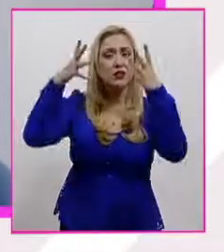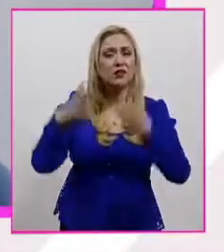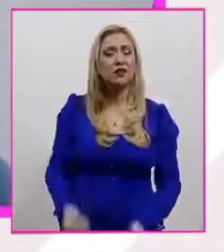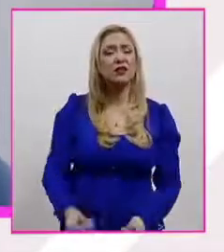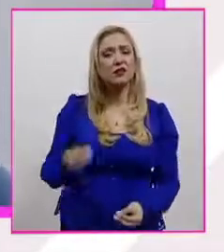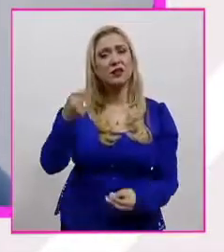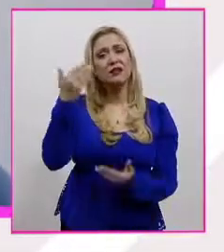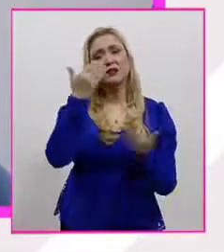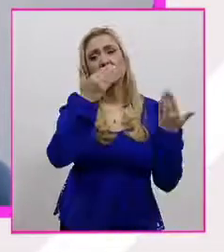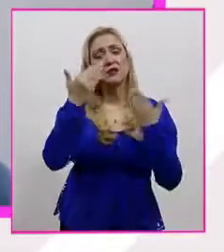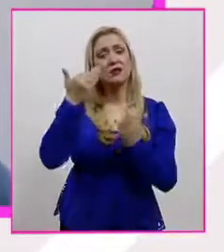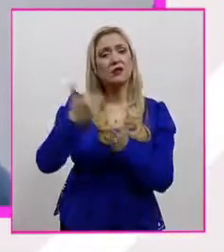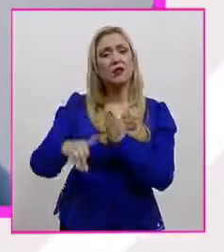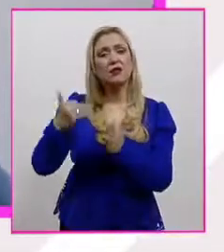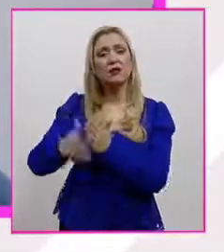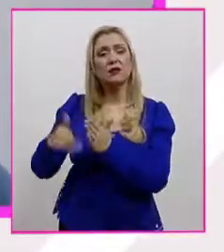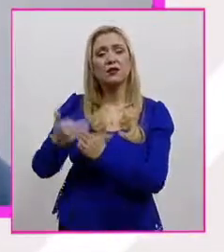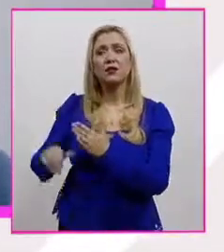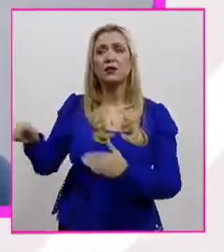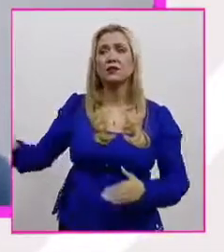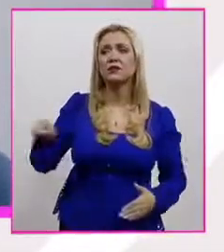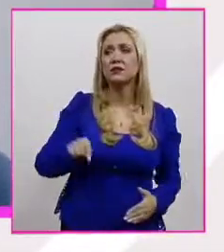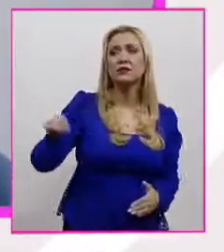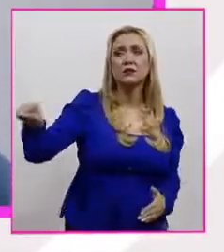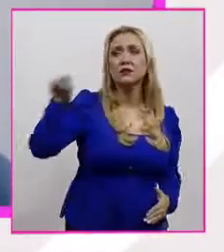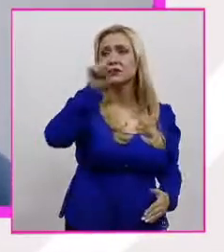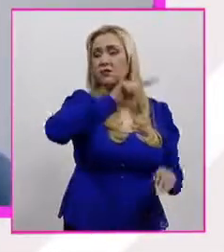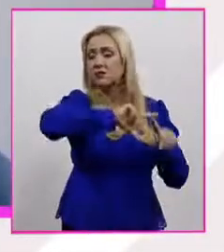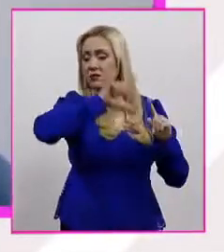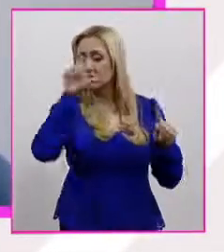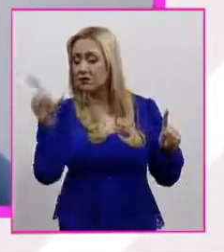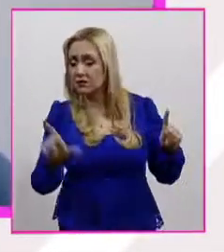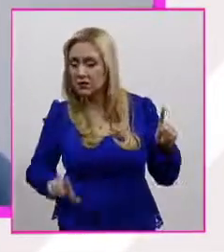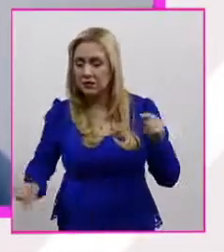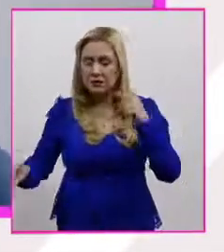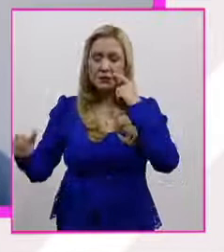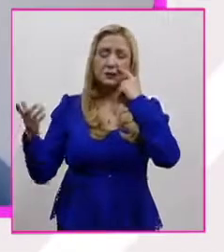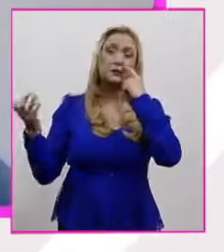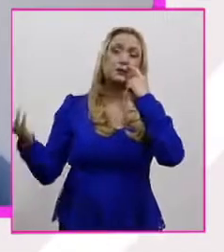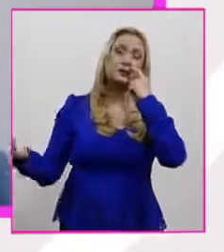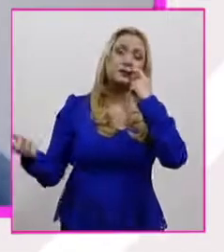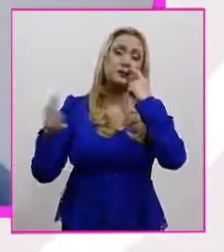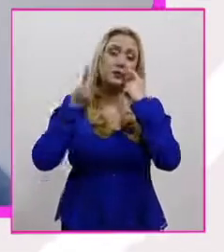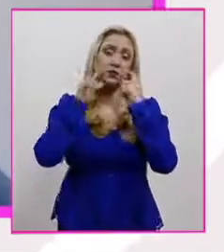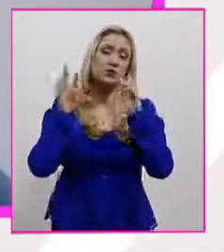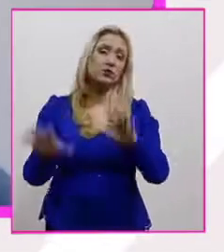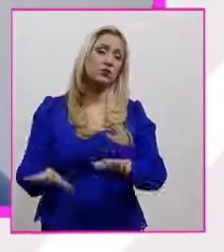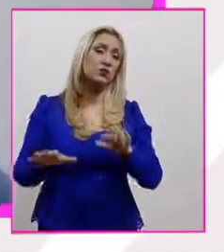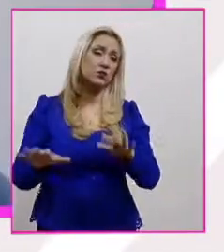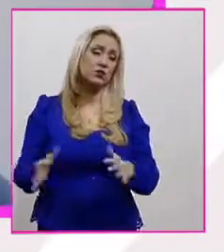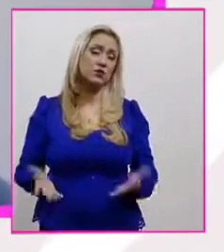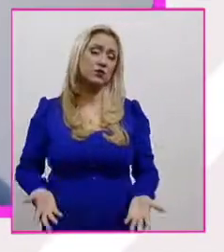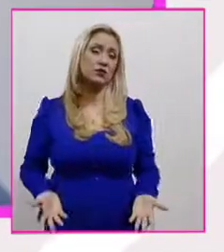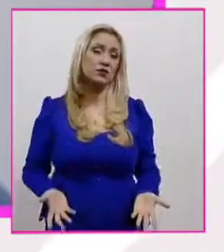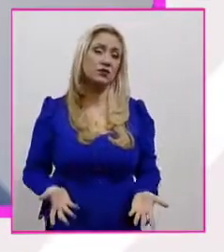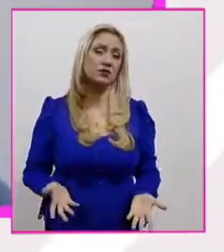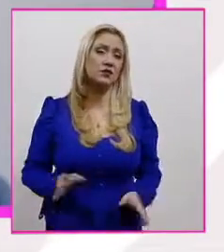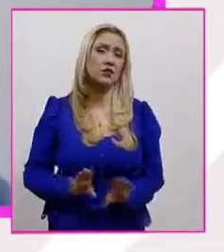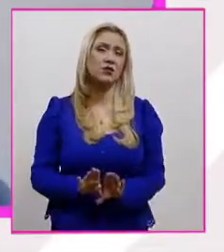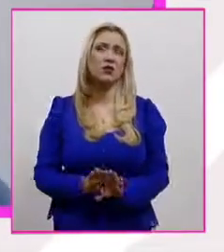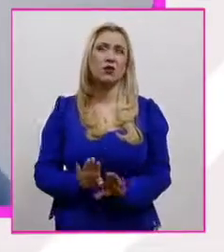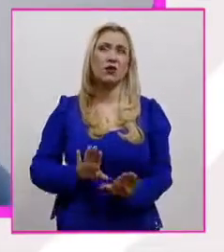niñez mexicana en distintas zonas de México, de distintas desigualdades marcados por estos sistemas de opresión,